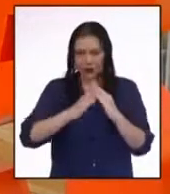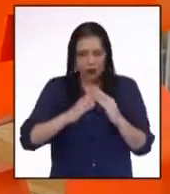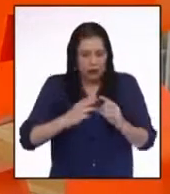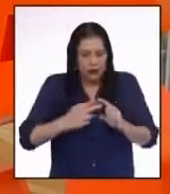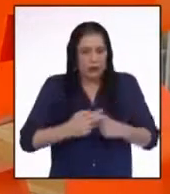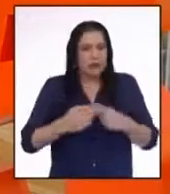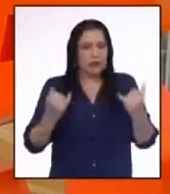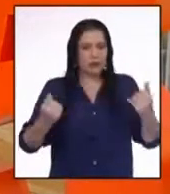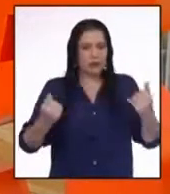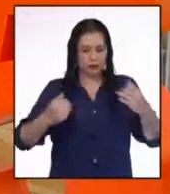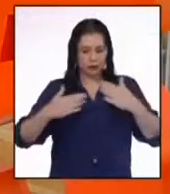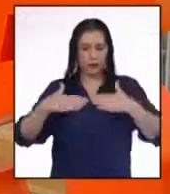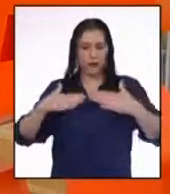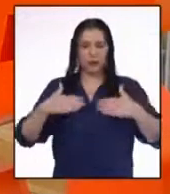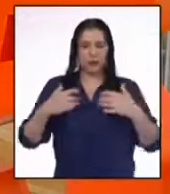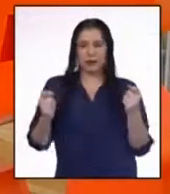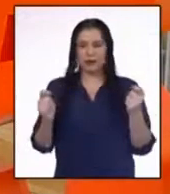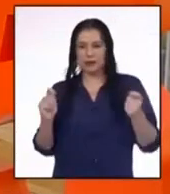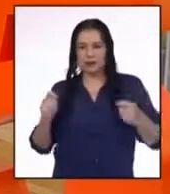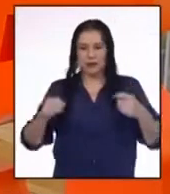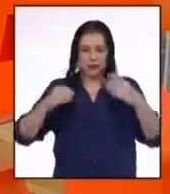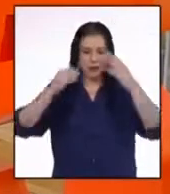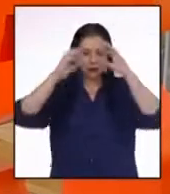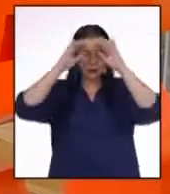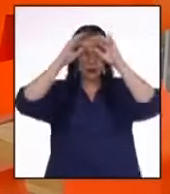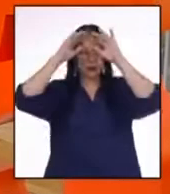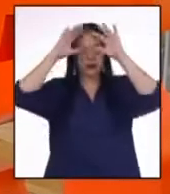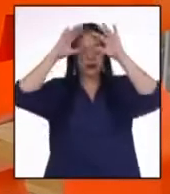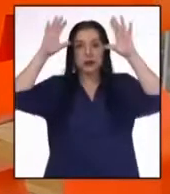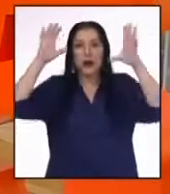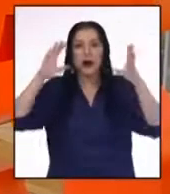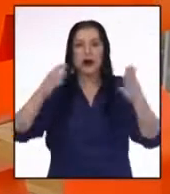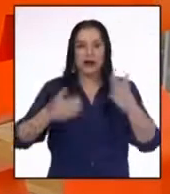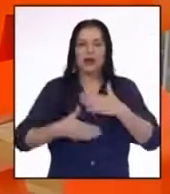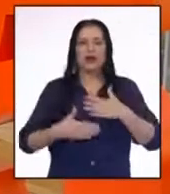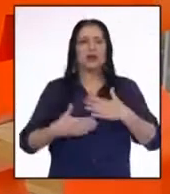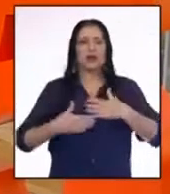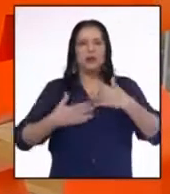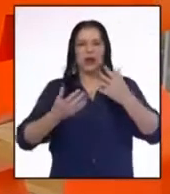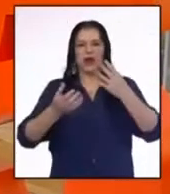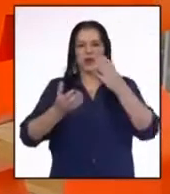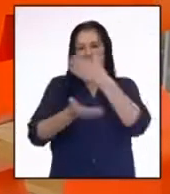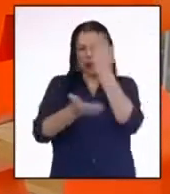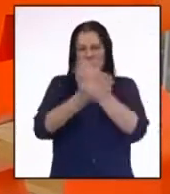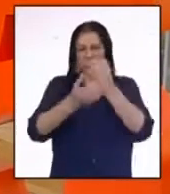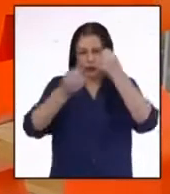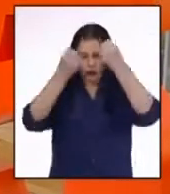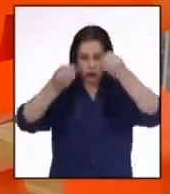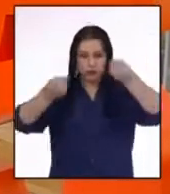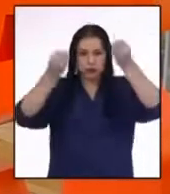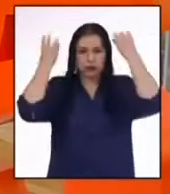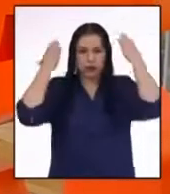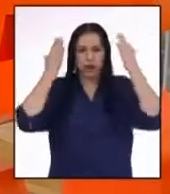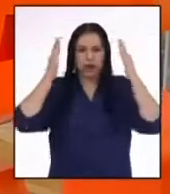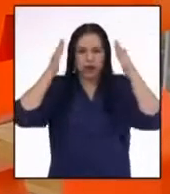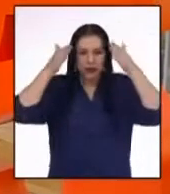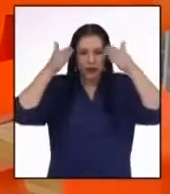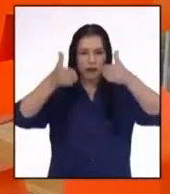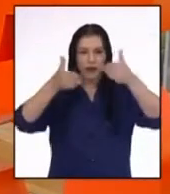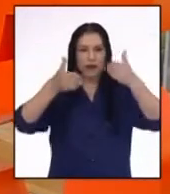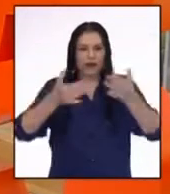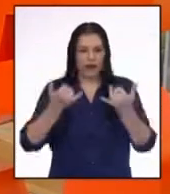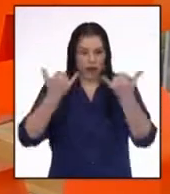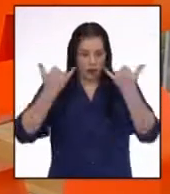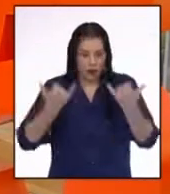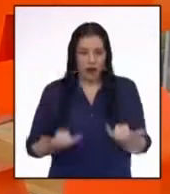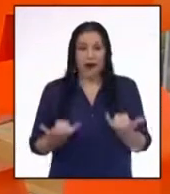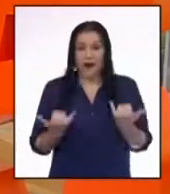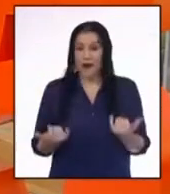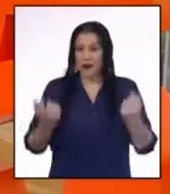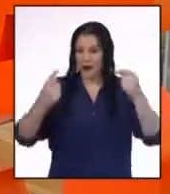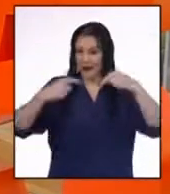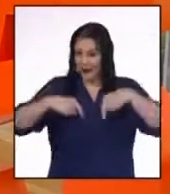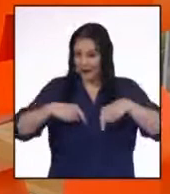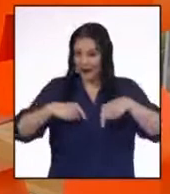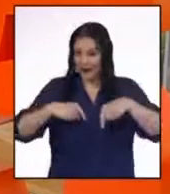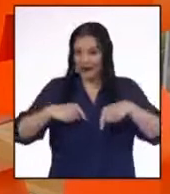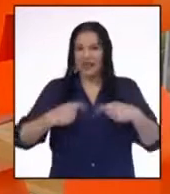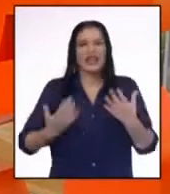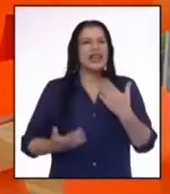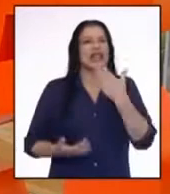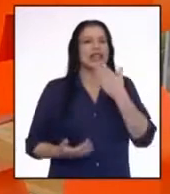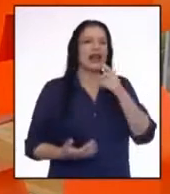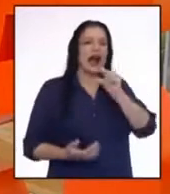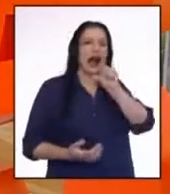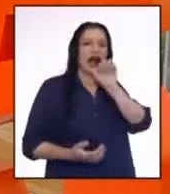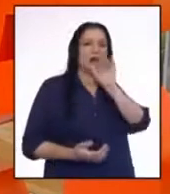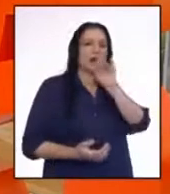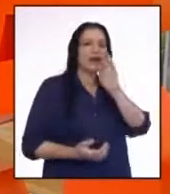vamos a movernos un poco, a despejar el cerebro y el cuerpo de los problemas, de la fatiga y enfocarnos en el aquí y ahora. Vamos con